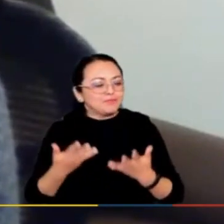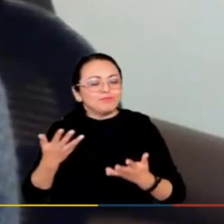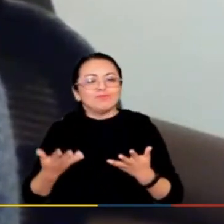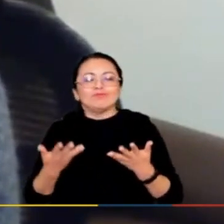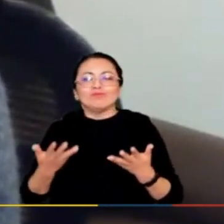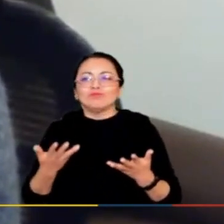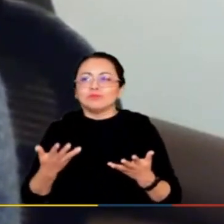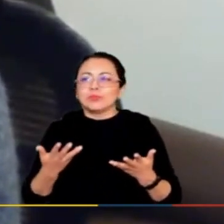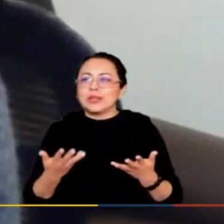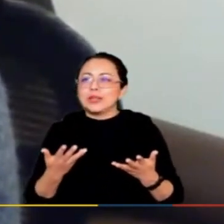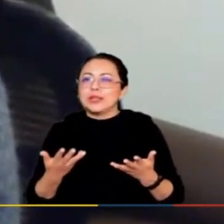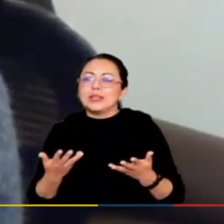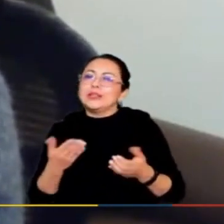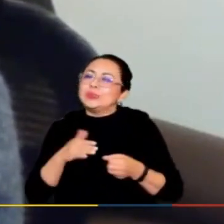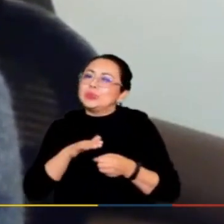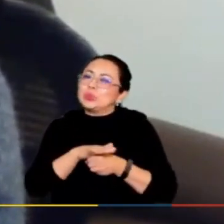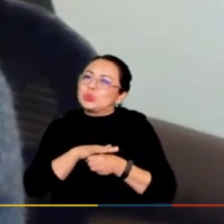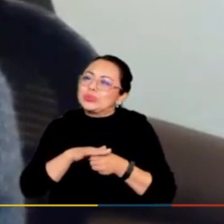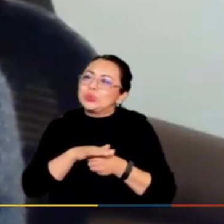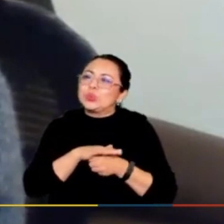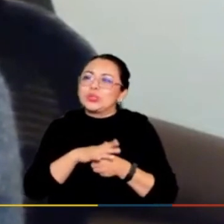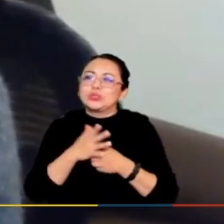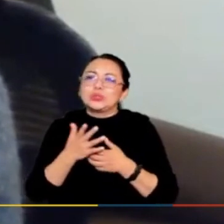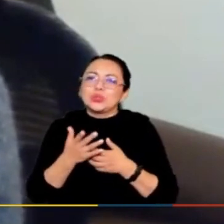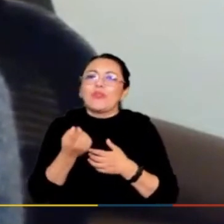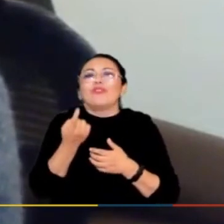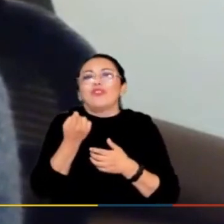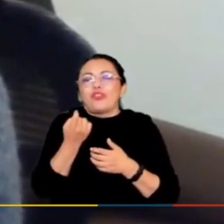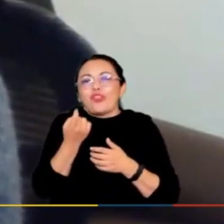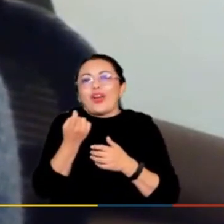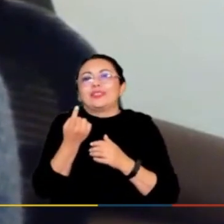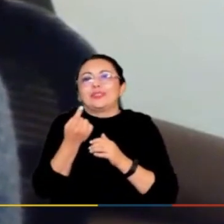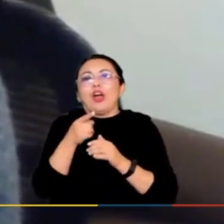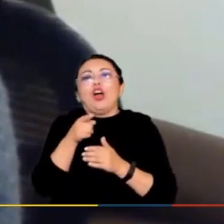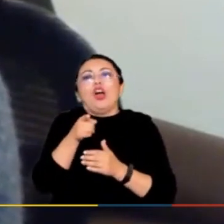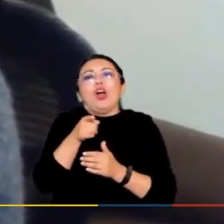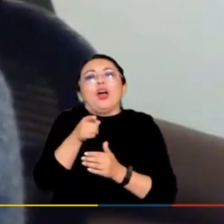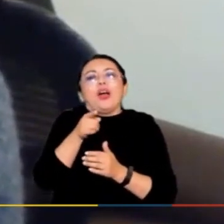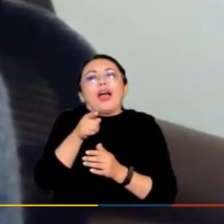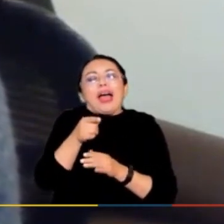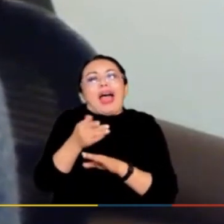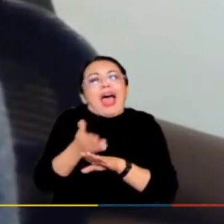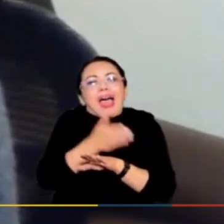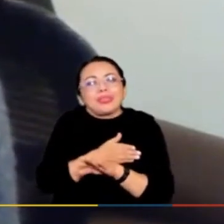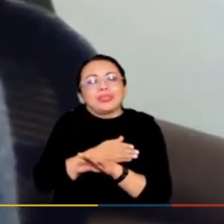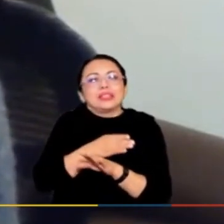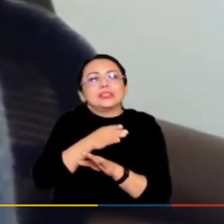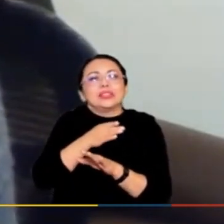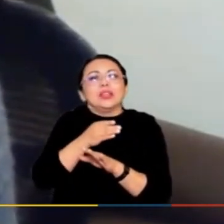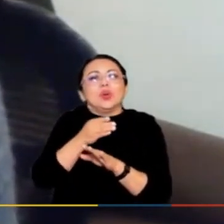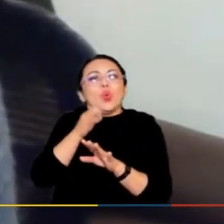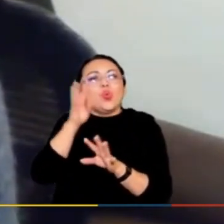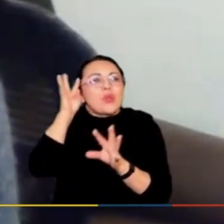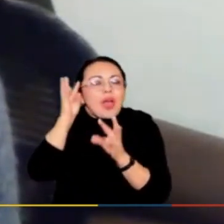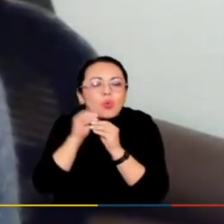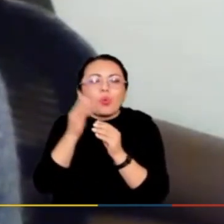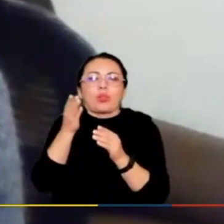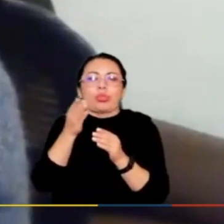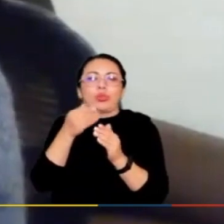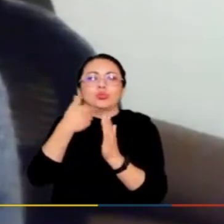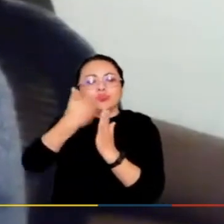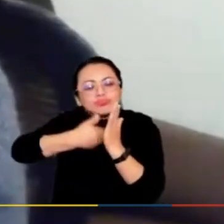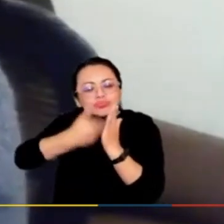un poco que falta anotar dentro de las obligaciones, dentro del análisis contractual que se hizo, es